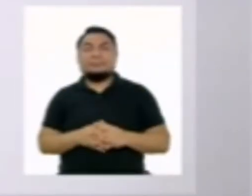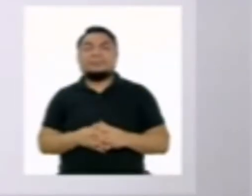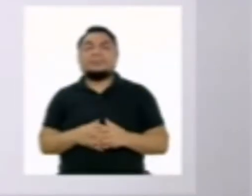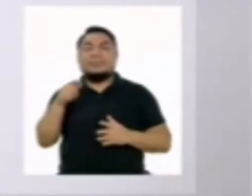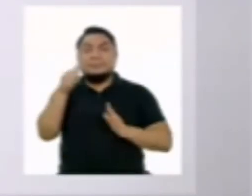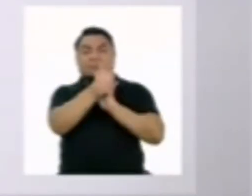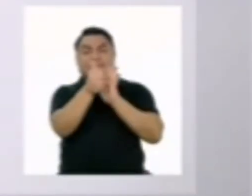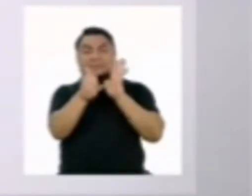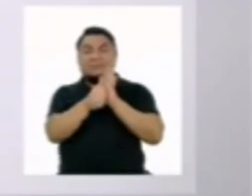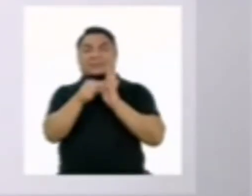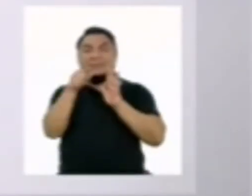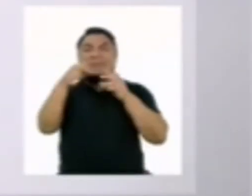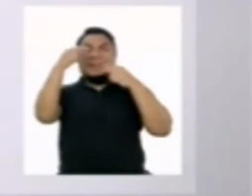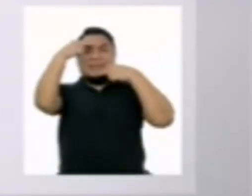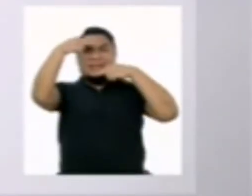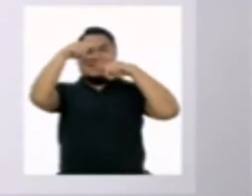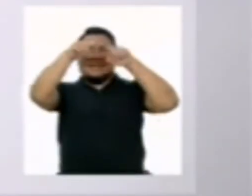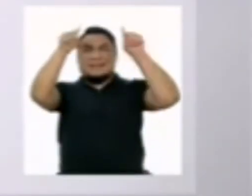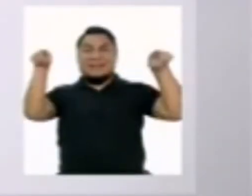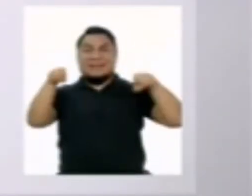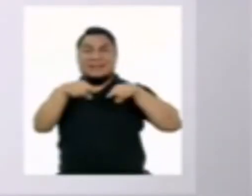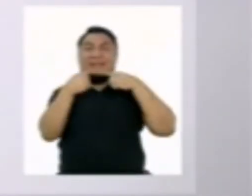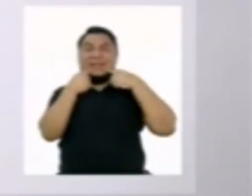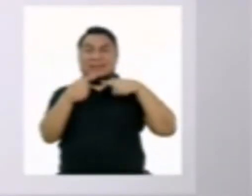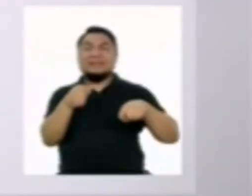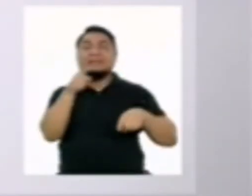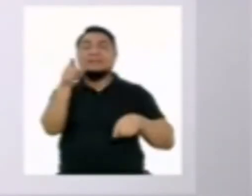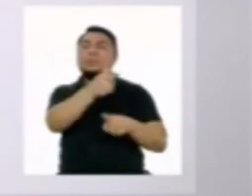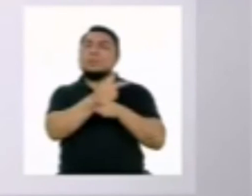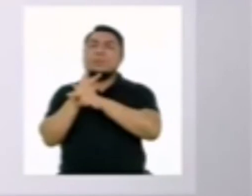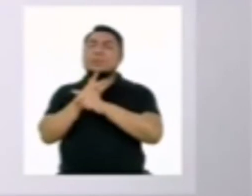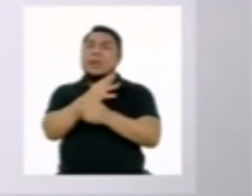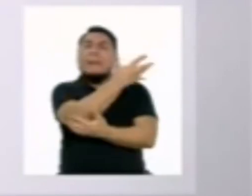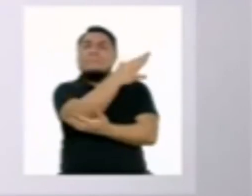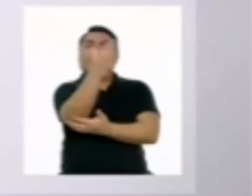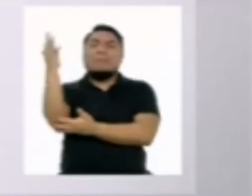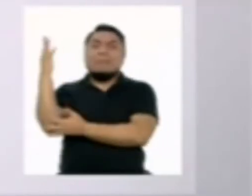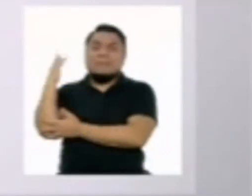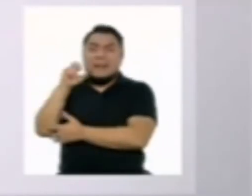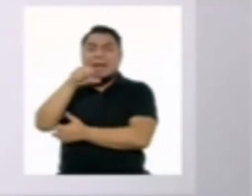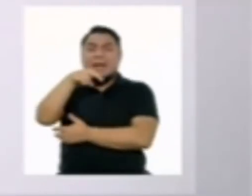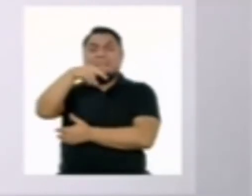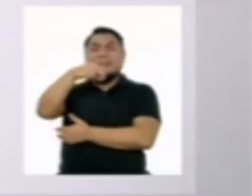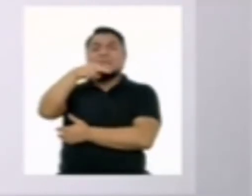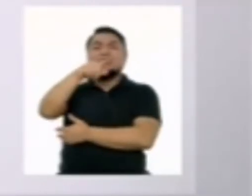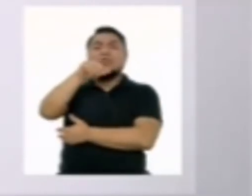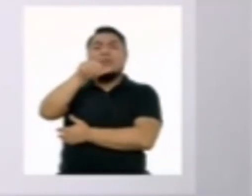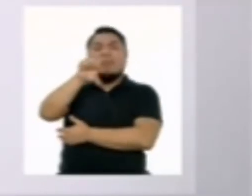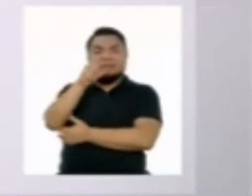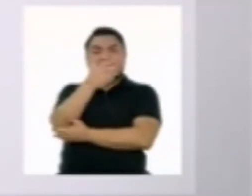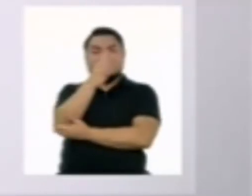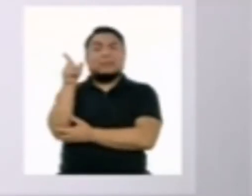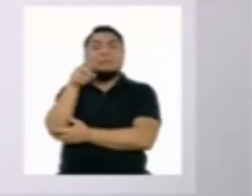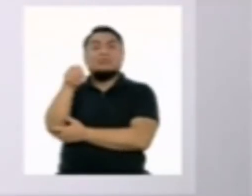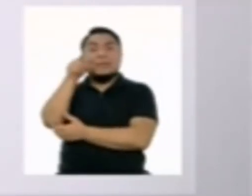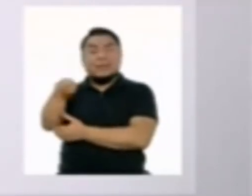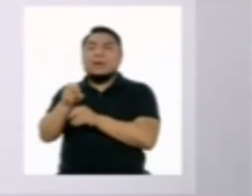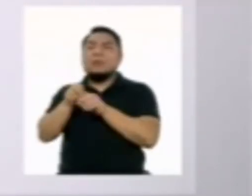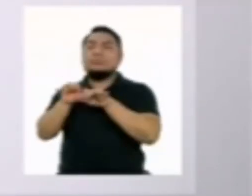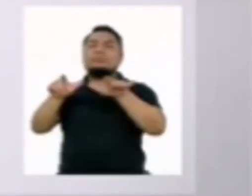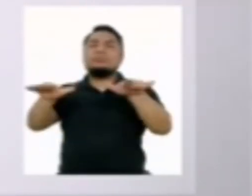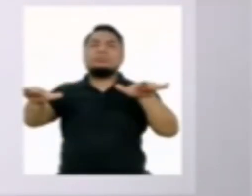El artículo explica que hay que conservar la Amazonía porque ésta es responsable de suministrar humedad a toda